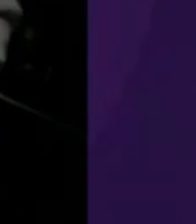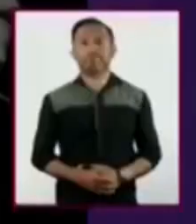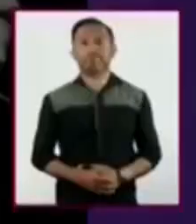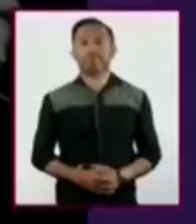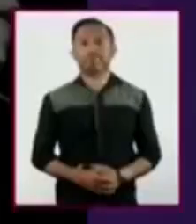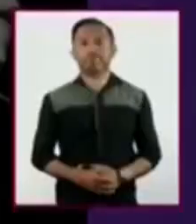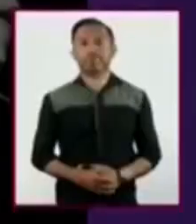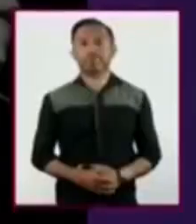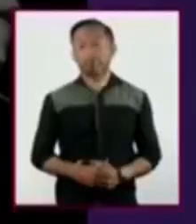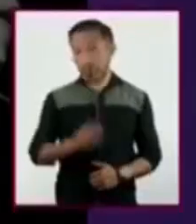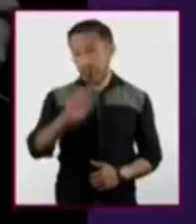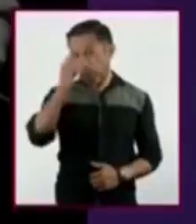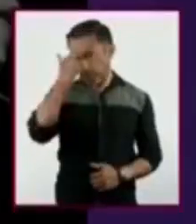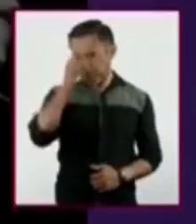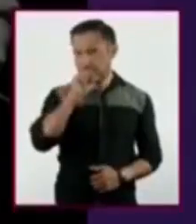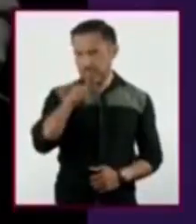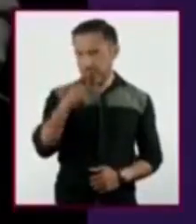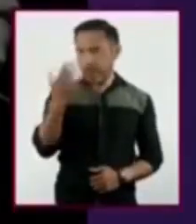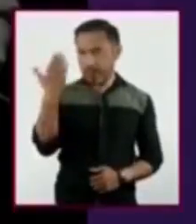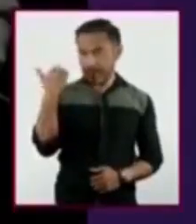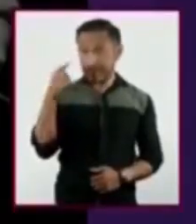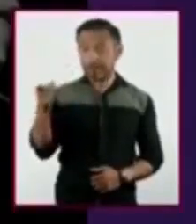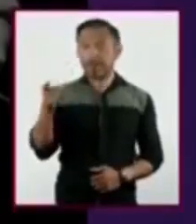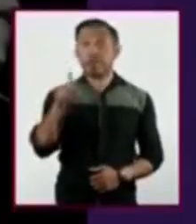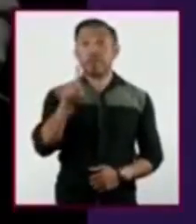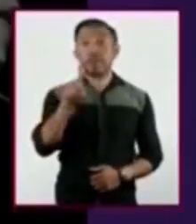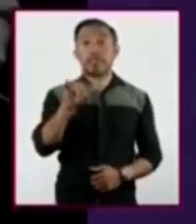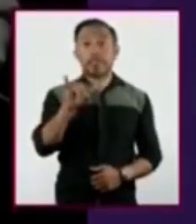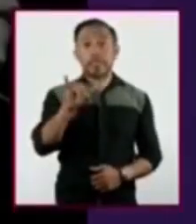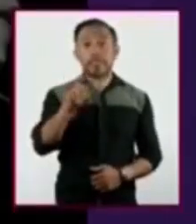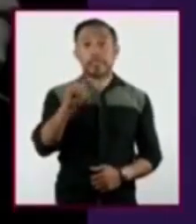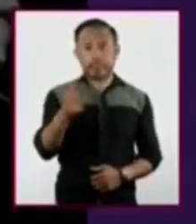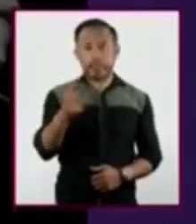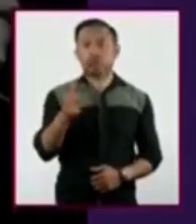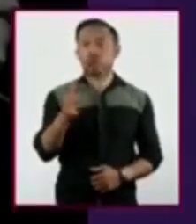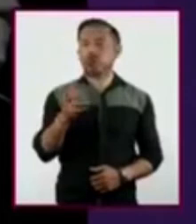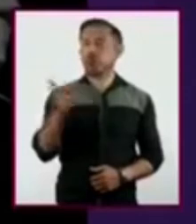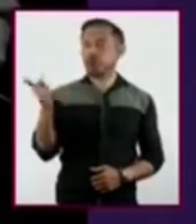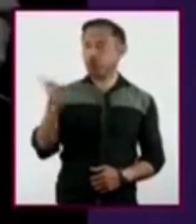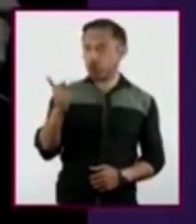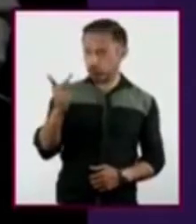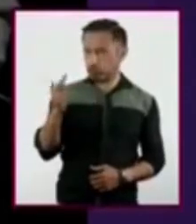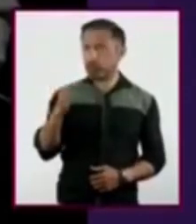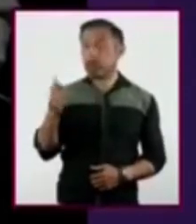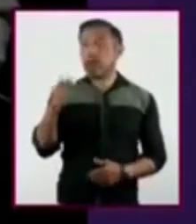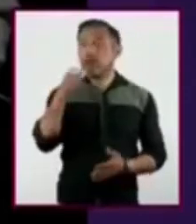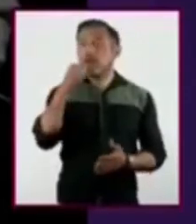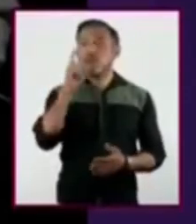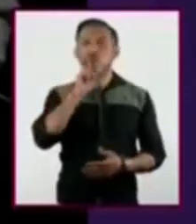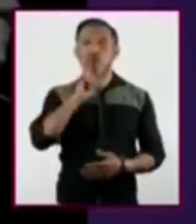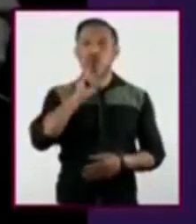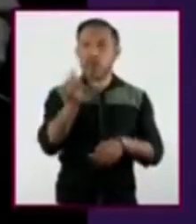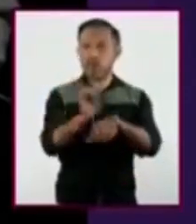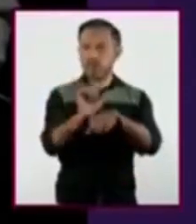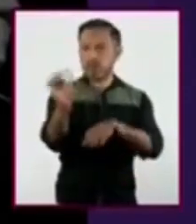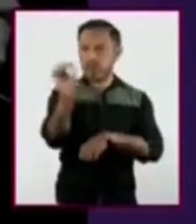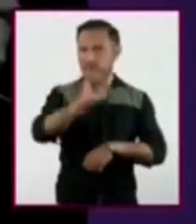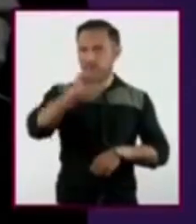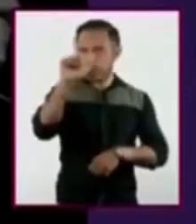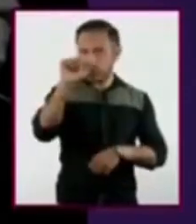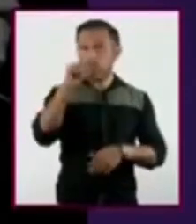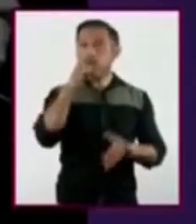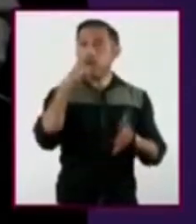Como ustedes recordarán, Desi y todos recibieron una invitación por parte de una actriz famosa a